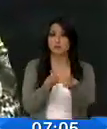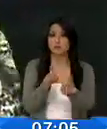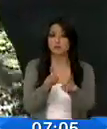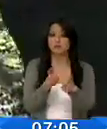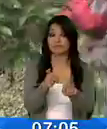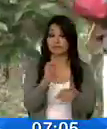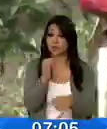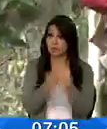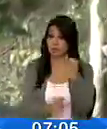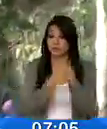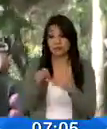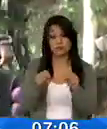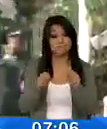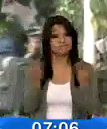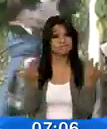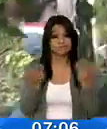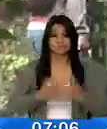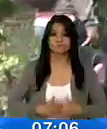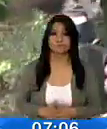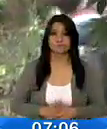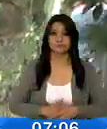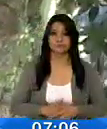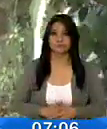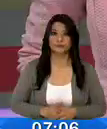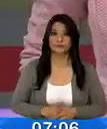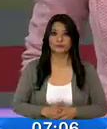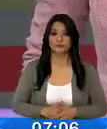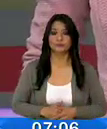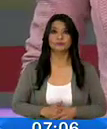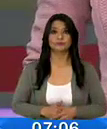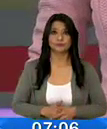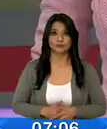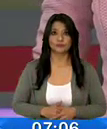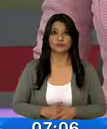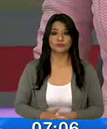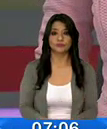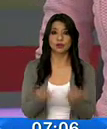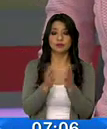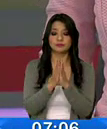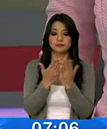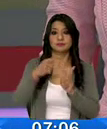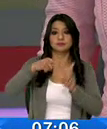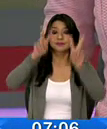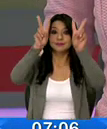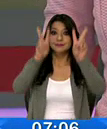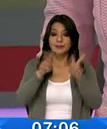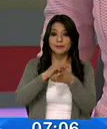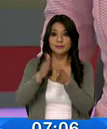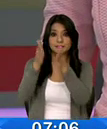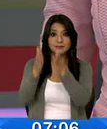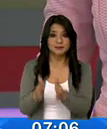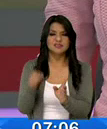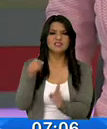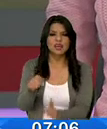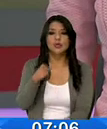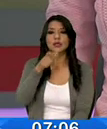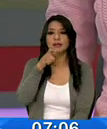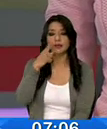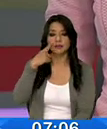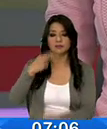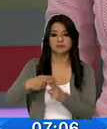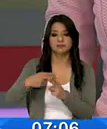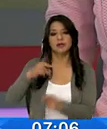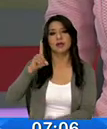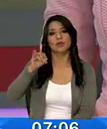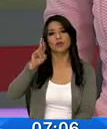vencida? En Quito informó Iván Casamén. Y hoy en el Comercio TV, en nuestro segmento, el invitado Miguel Rivadeneira entrevistará a